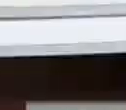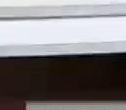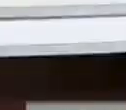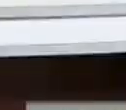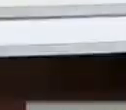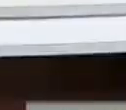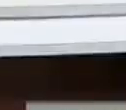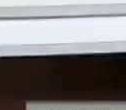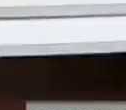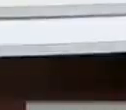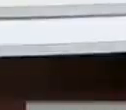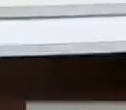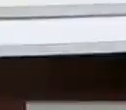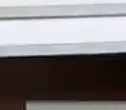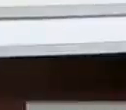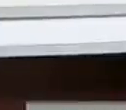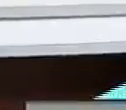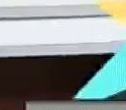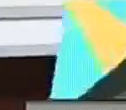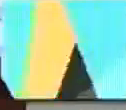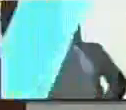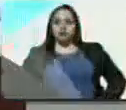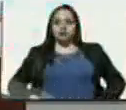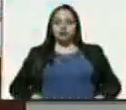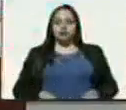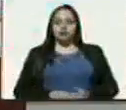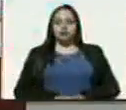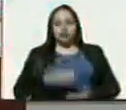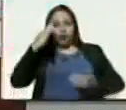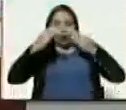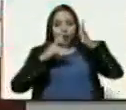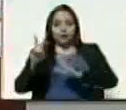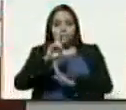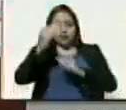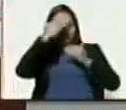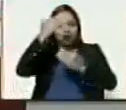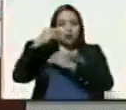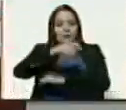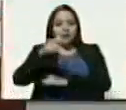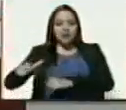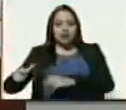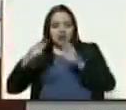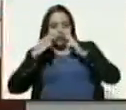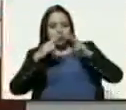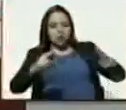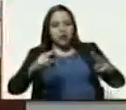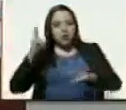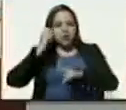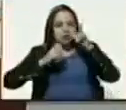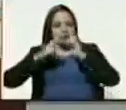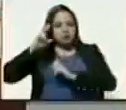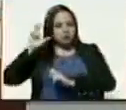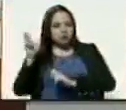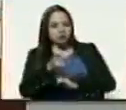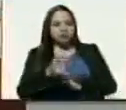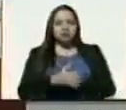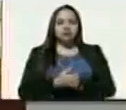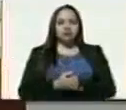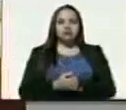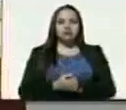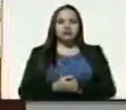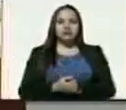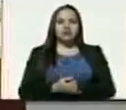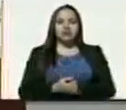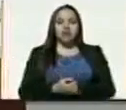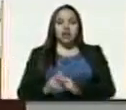Murat. Hola, hola, Venezuela. Saludo a la audiencia que está en sintonía del programa que se escucha por radio y se ve por televisión al aire. Antes de iniciar esta